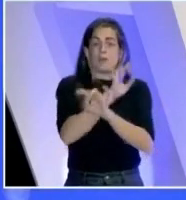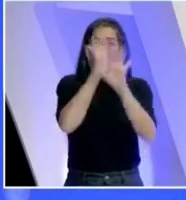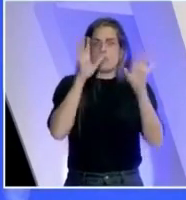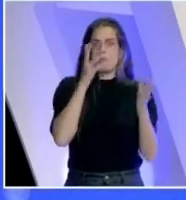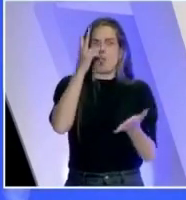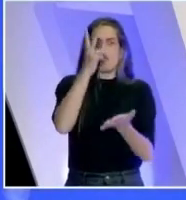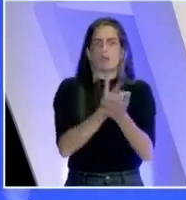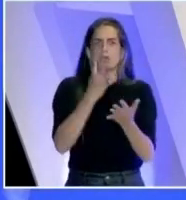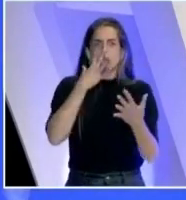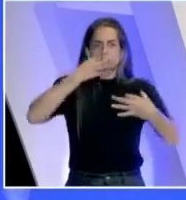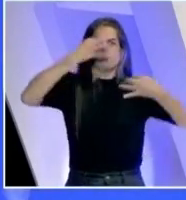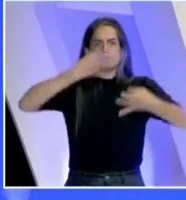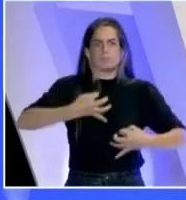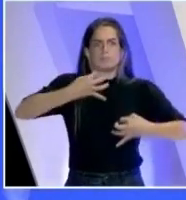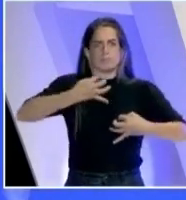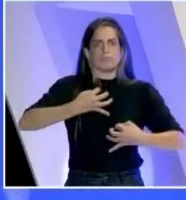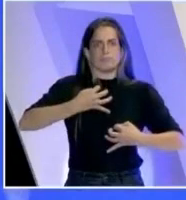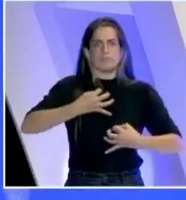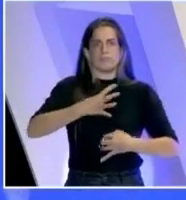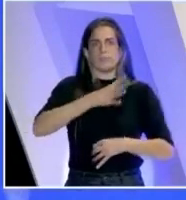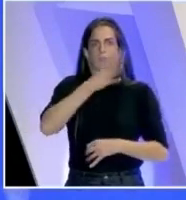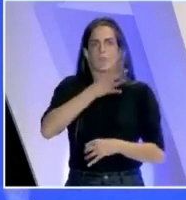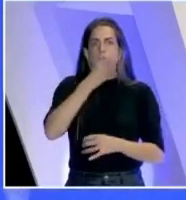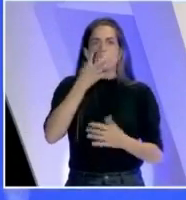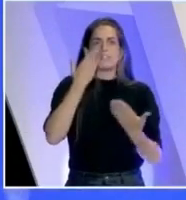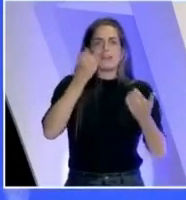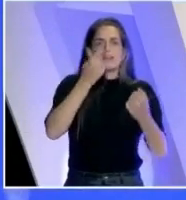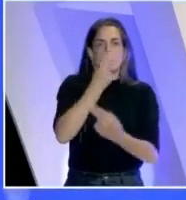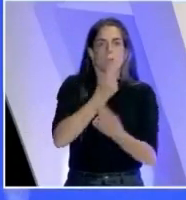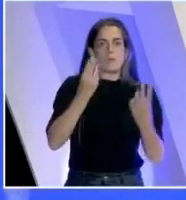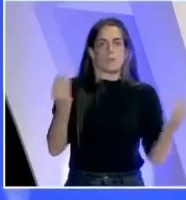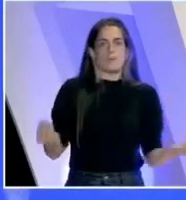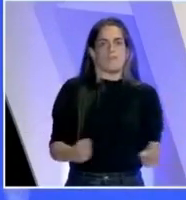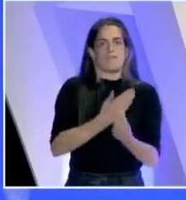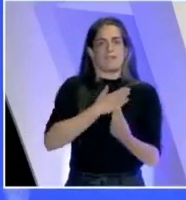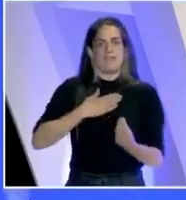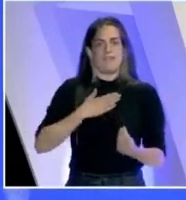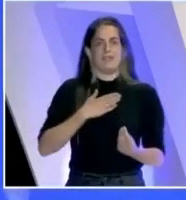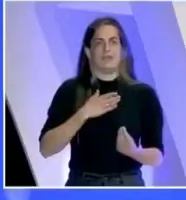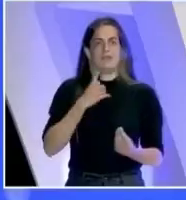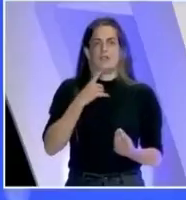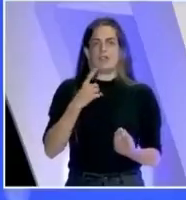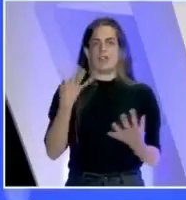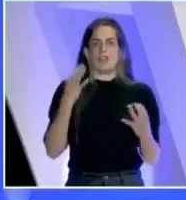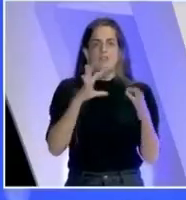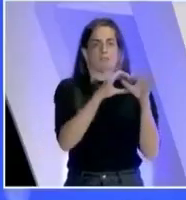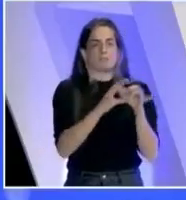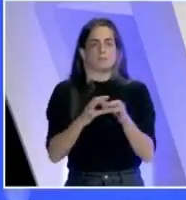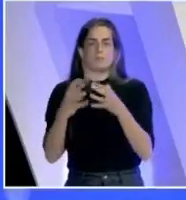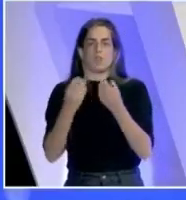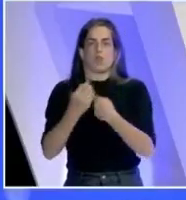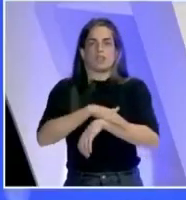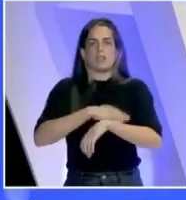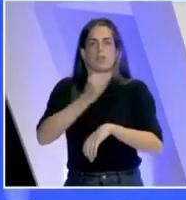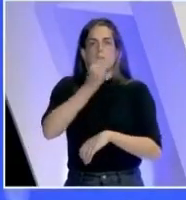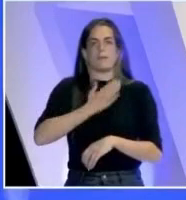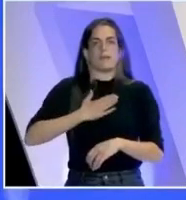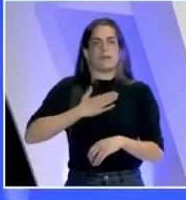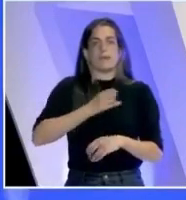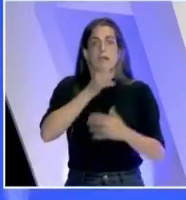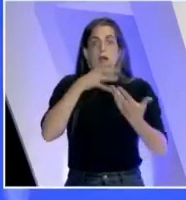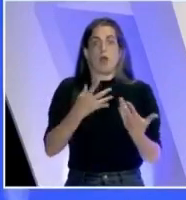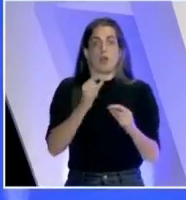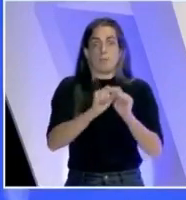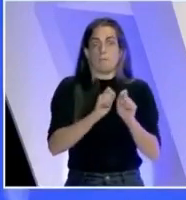apuesta decidida por una sanidad pública mejor, que tiene que ver todo con el estado del bienestar, sobre todo ahora, en